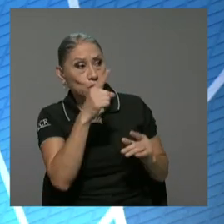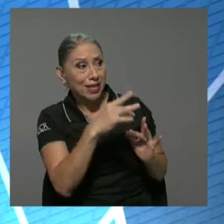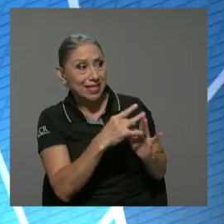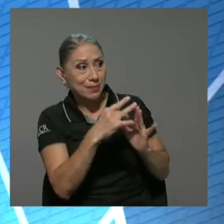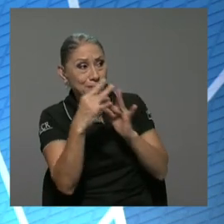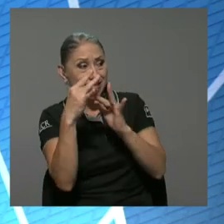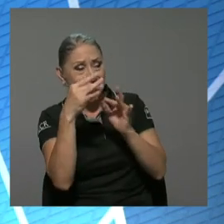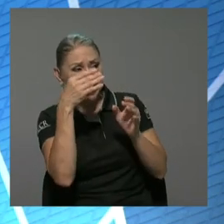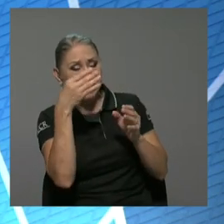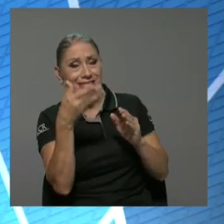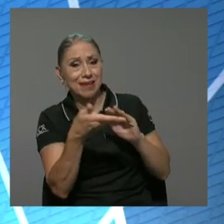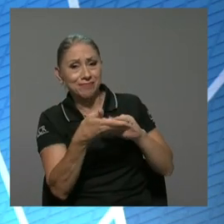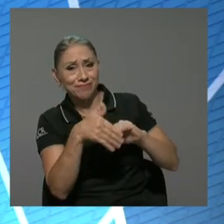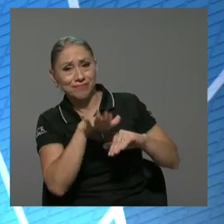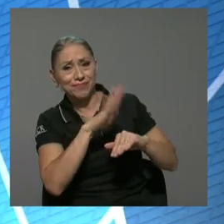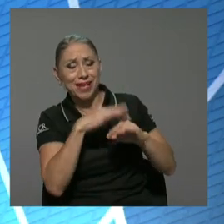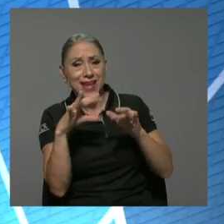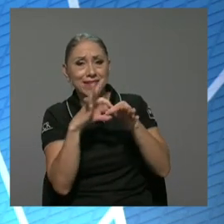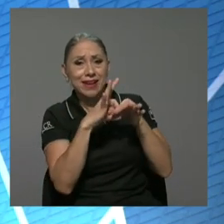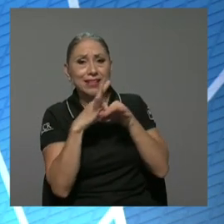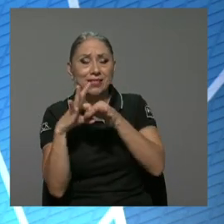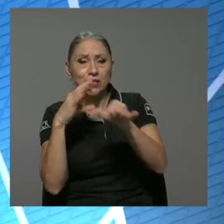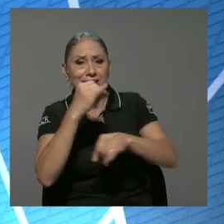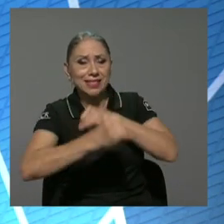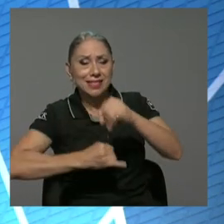en relaciones internacionales, además es...